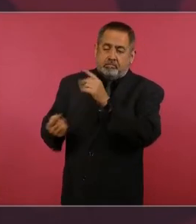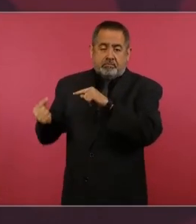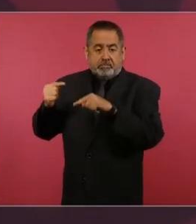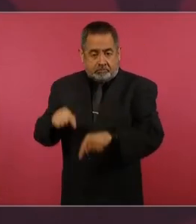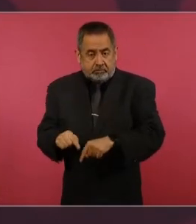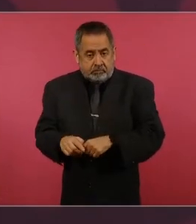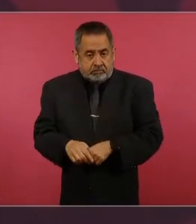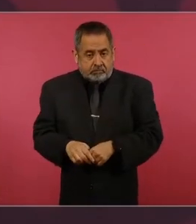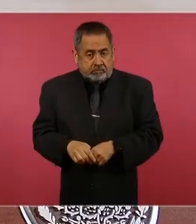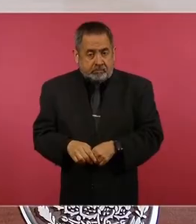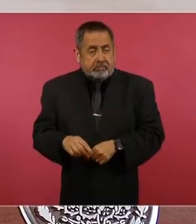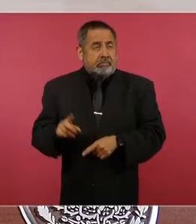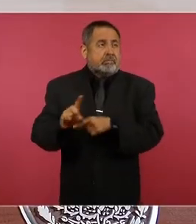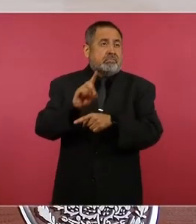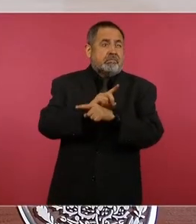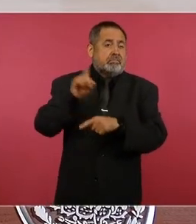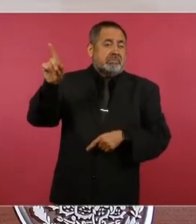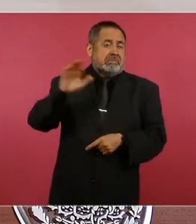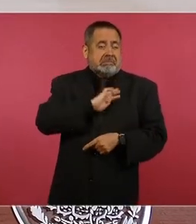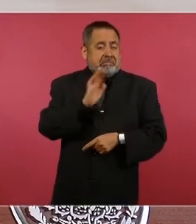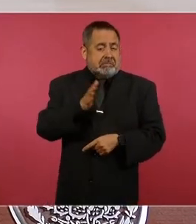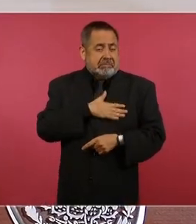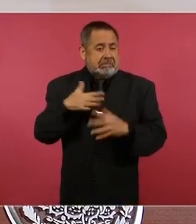desde la Guerra Civil Española,